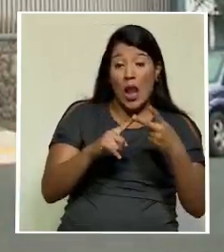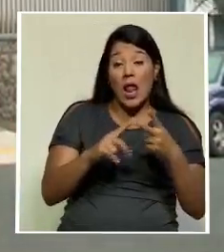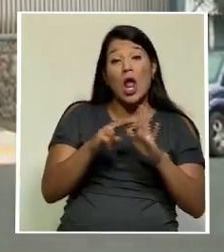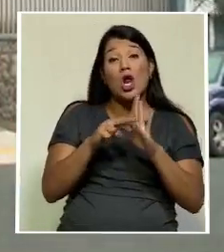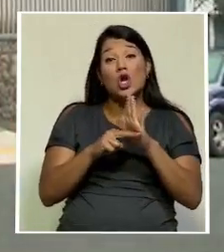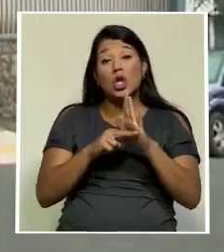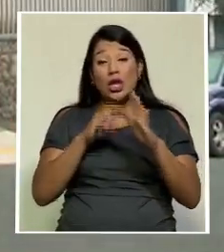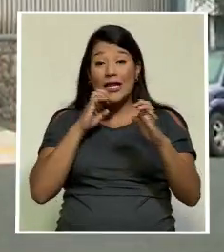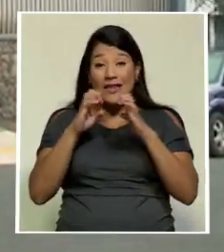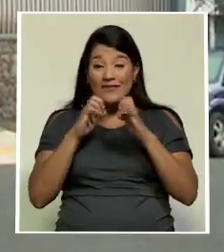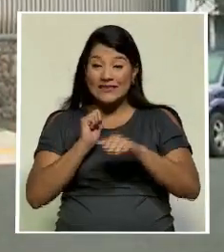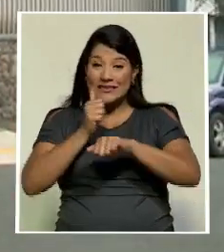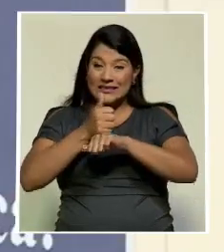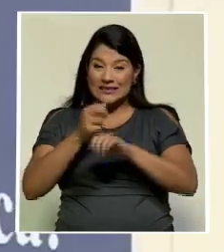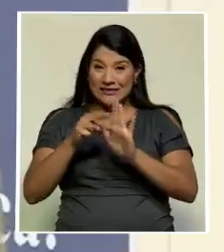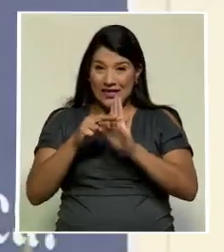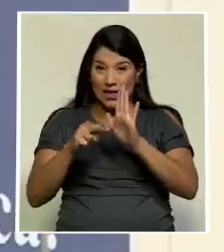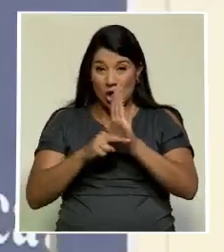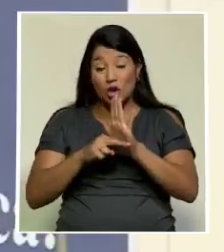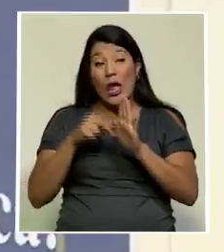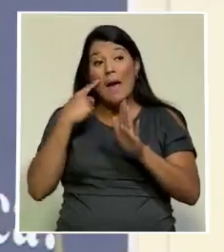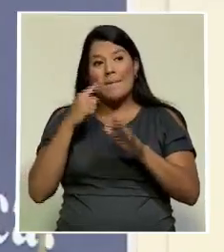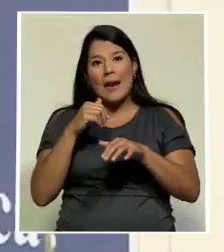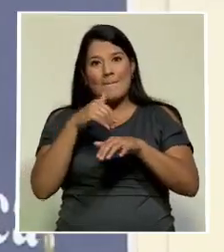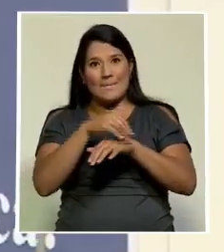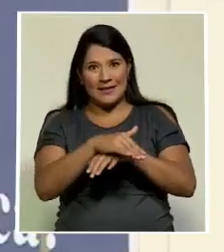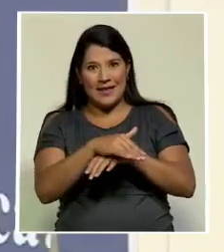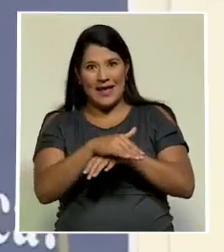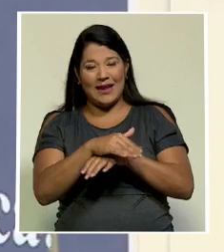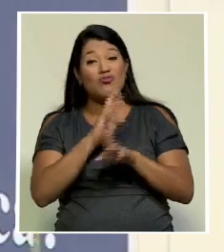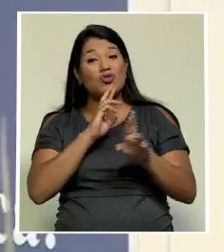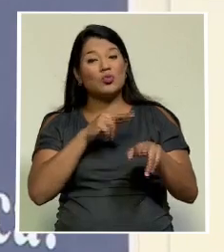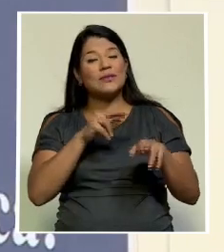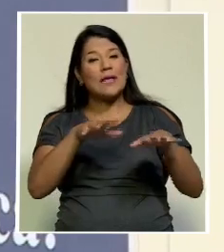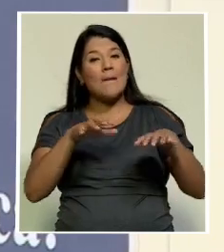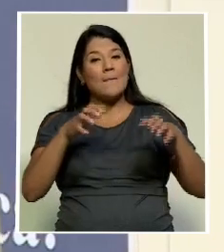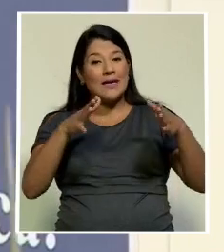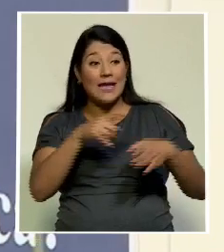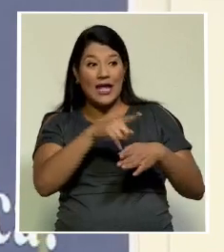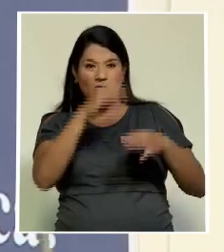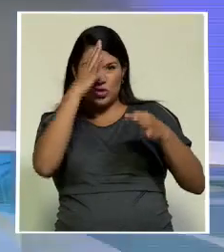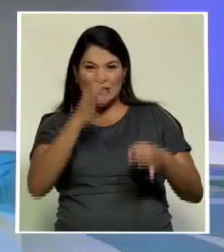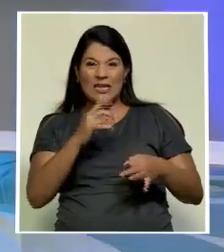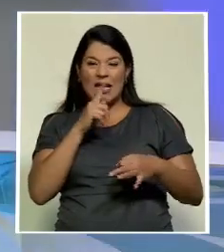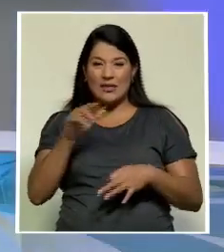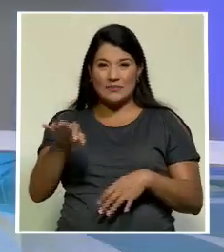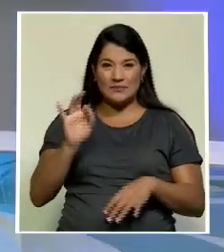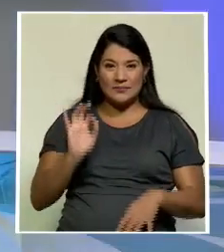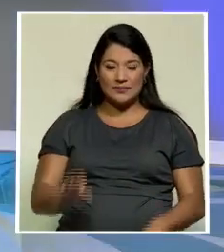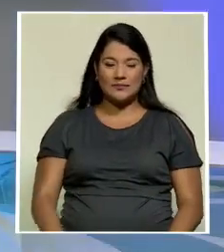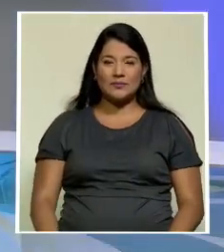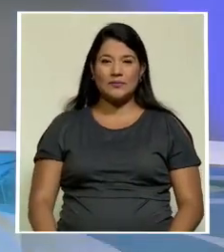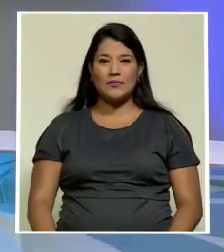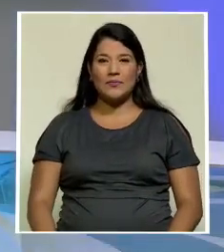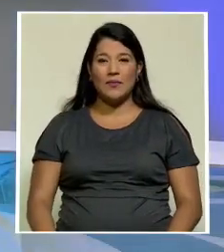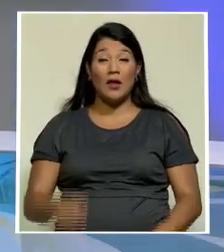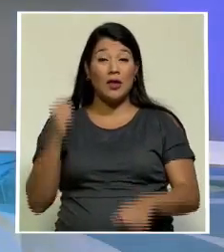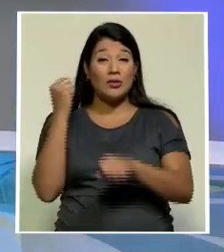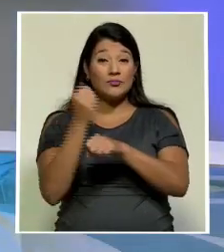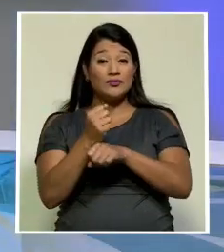para enviarlo a los magistrados en Corte Plena, quienes al final decidirán a quién elegir. El asesinato del